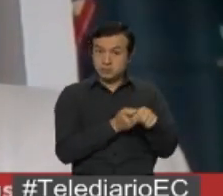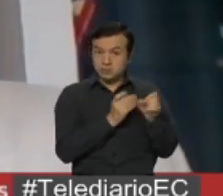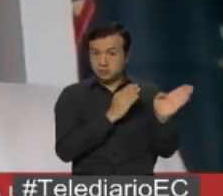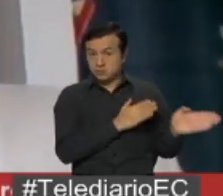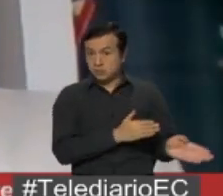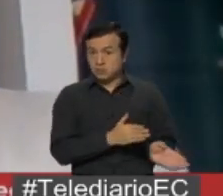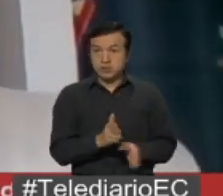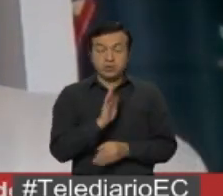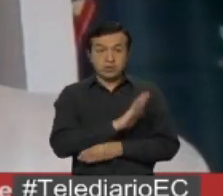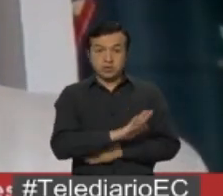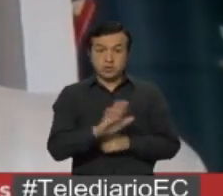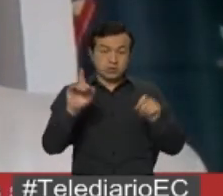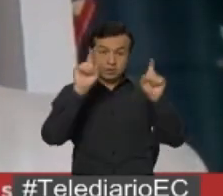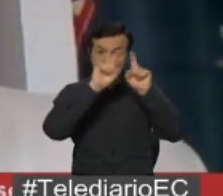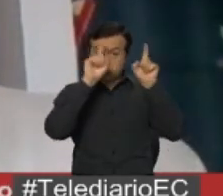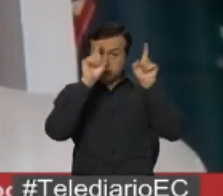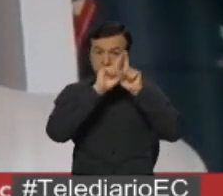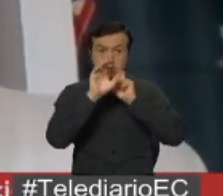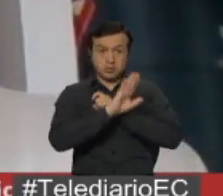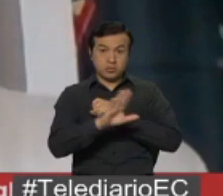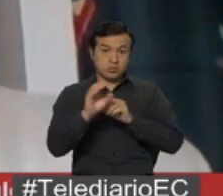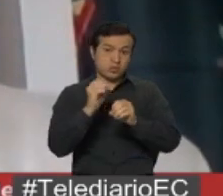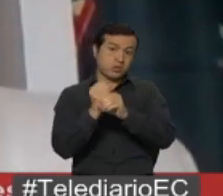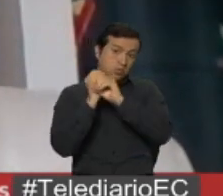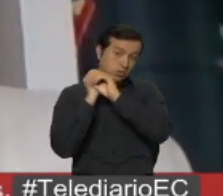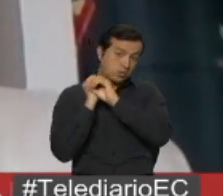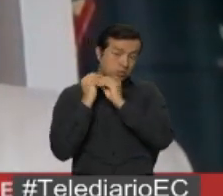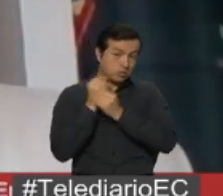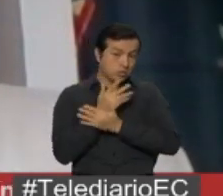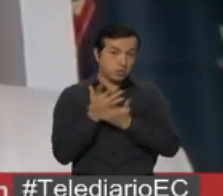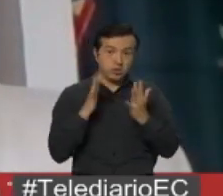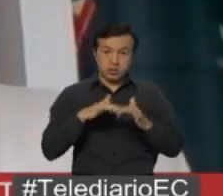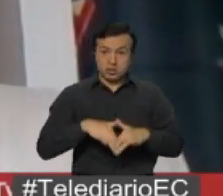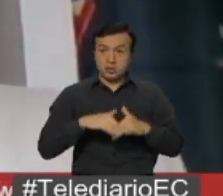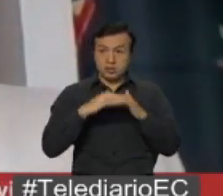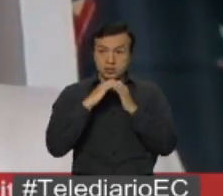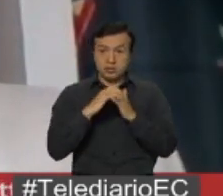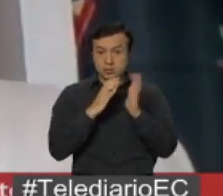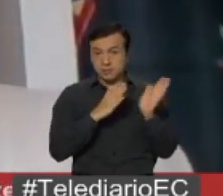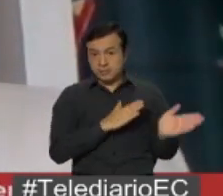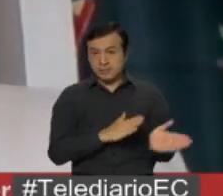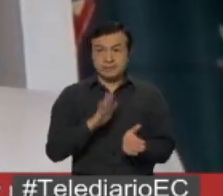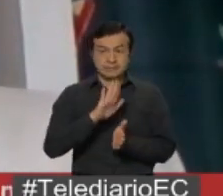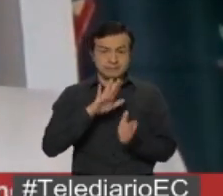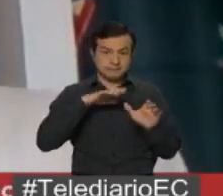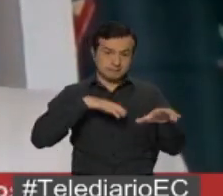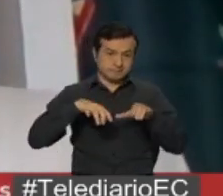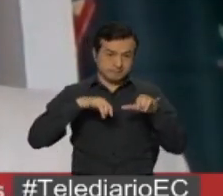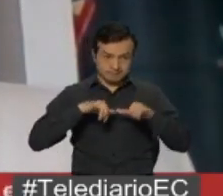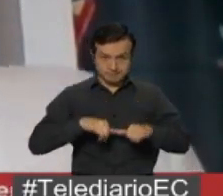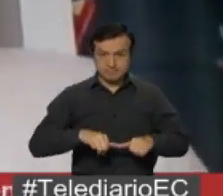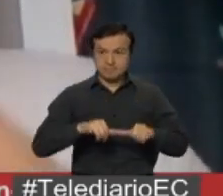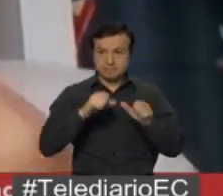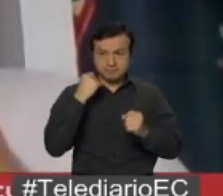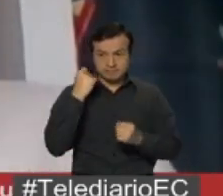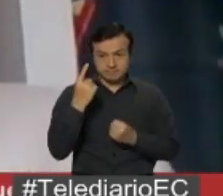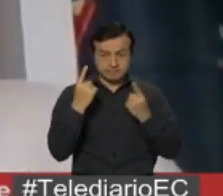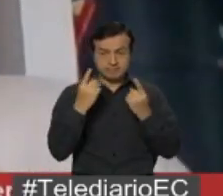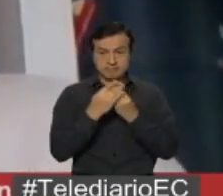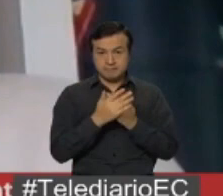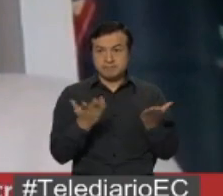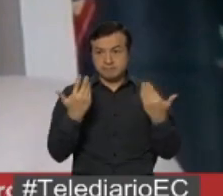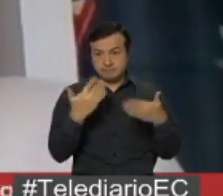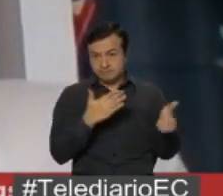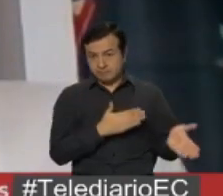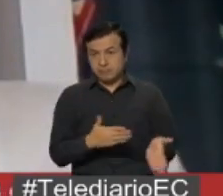el sector pueda cumpliendo con sus obligaciones créditos reactivará adecuadamente en su actividad en este entendido en que son